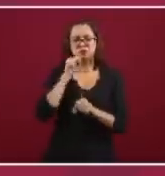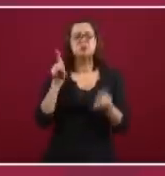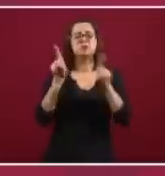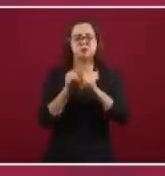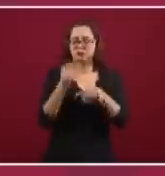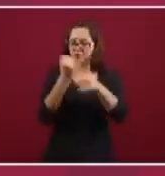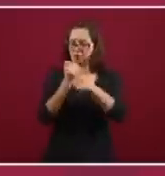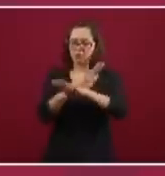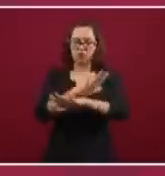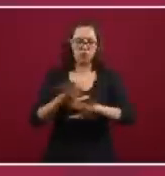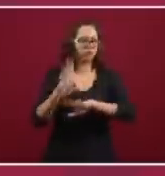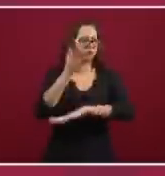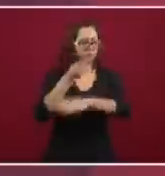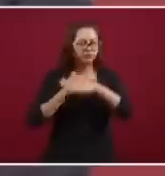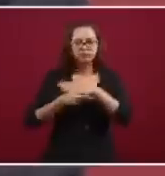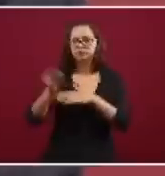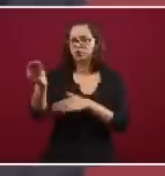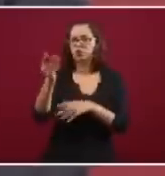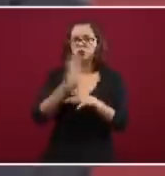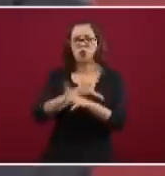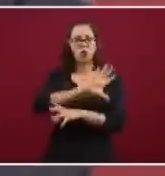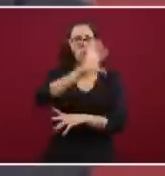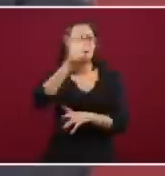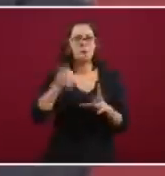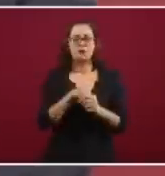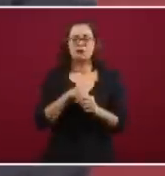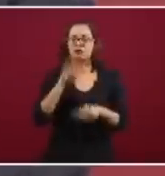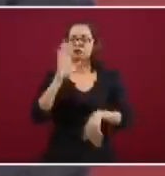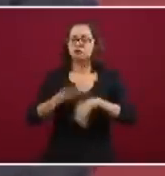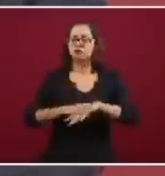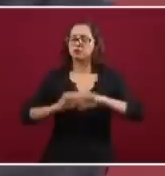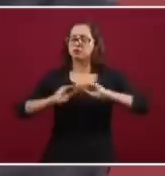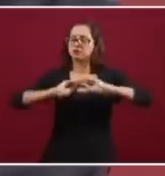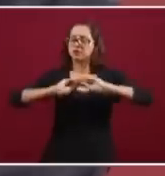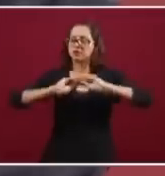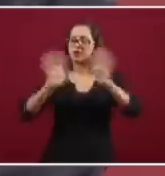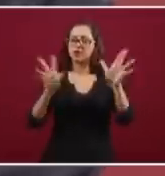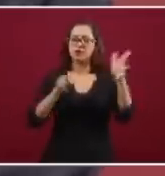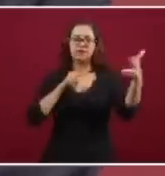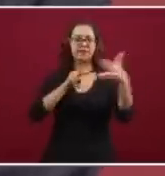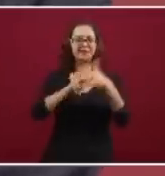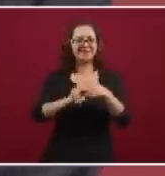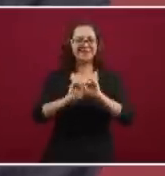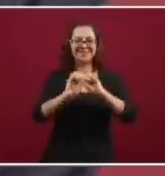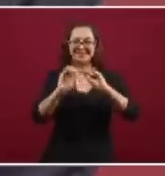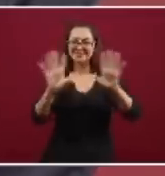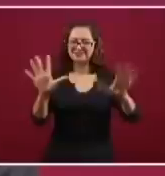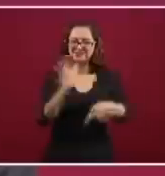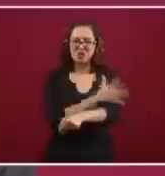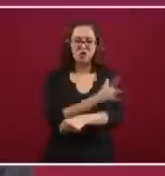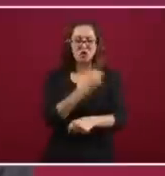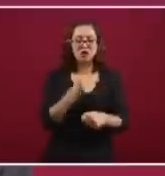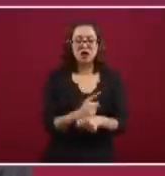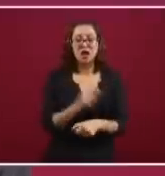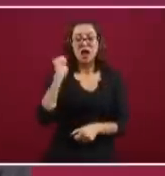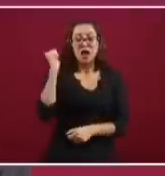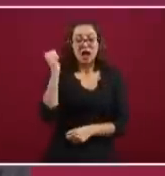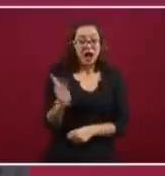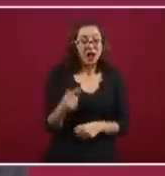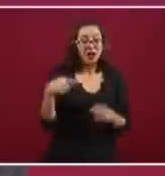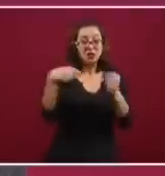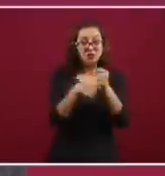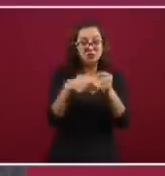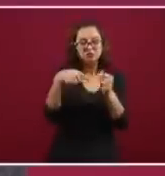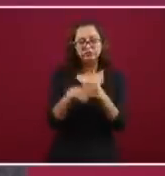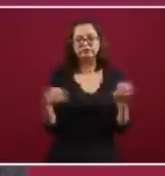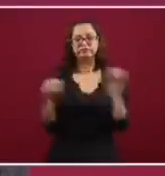con toda claridad, con toda transparencia, sin ocultar absolutamente nada.